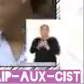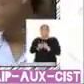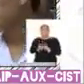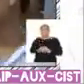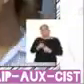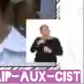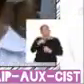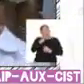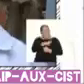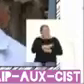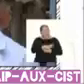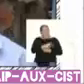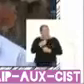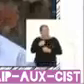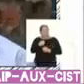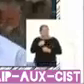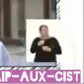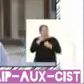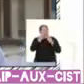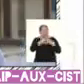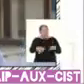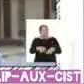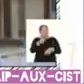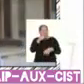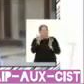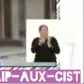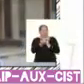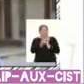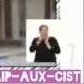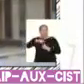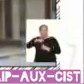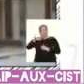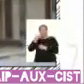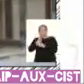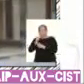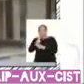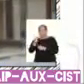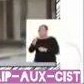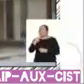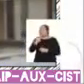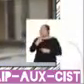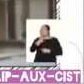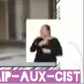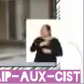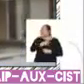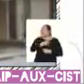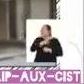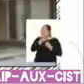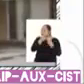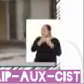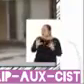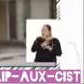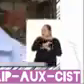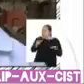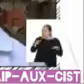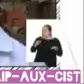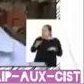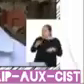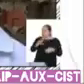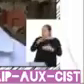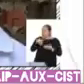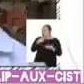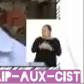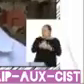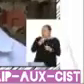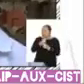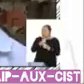Sí, pues, ¿no pregunté? Suponía que tenía que dejar el cole este mes. Me necesitan en el taller. Pero recién estás en cuarta de media. Vas a dejar todo ahí. En todo trabajo te